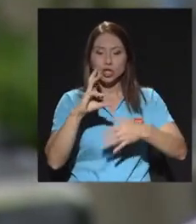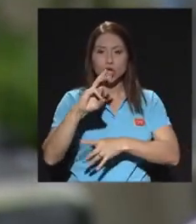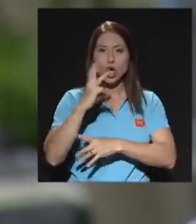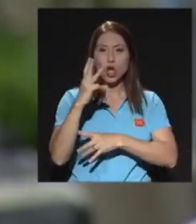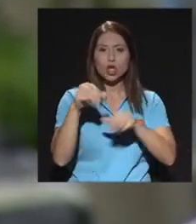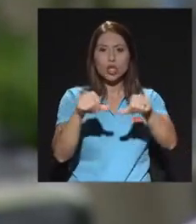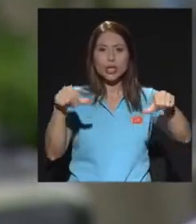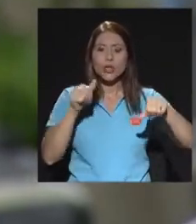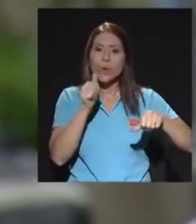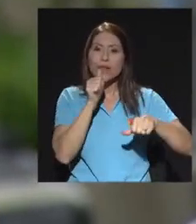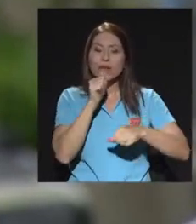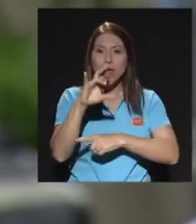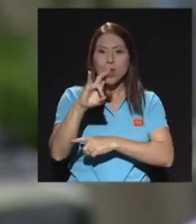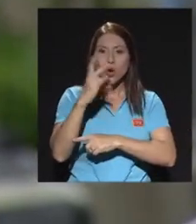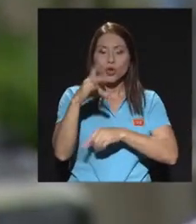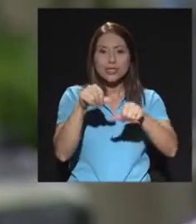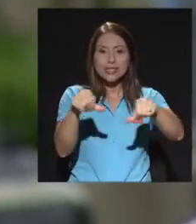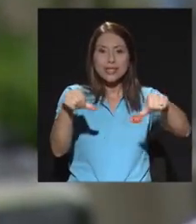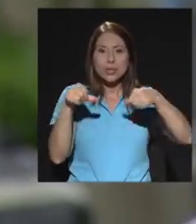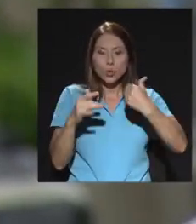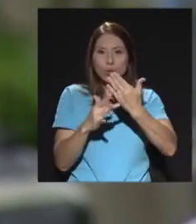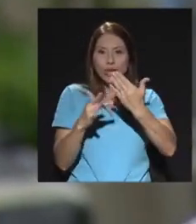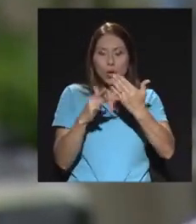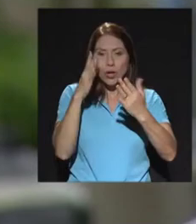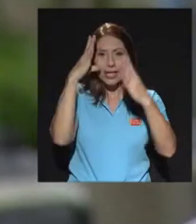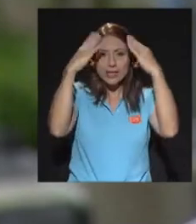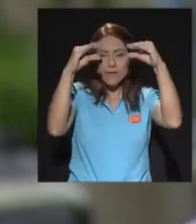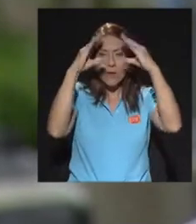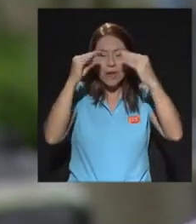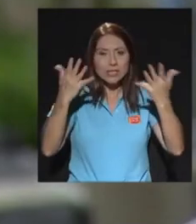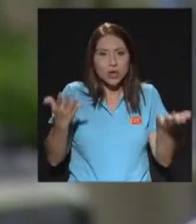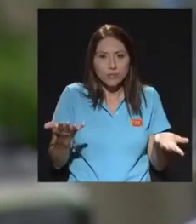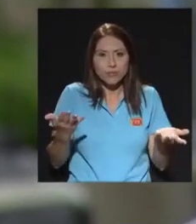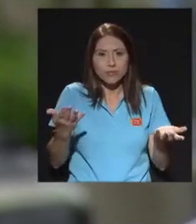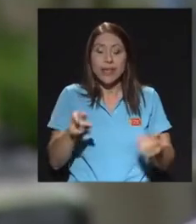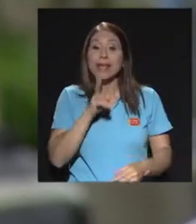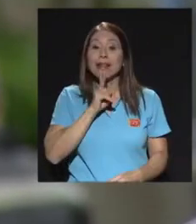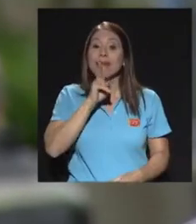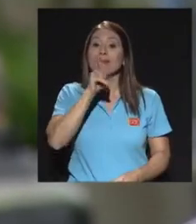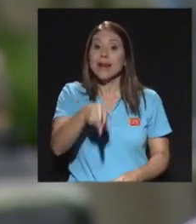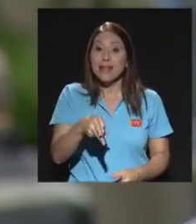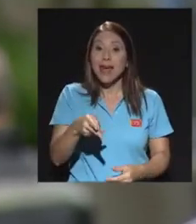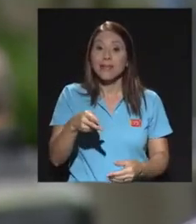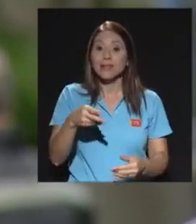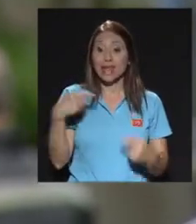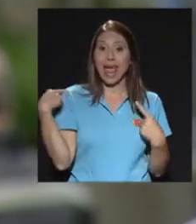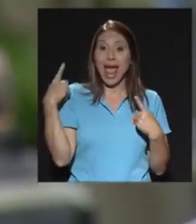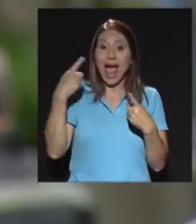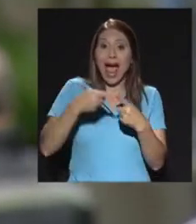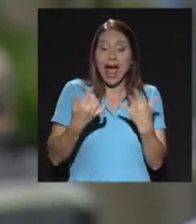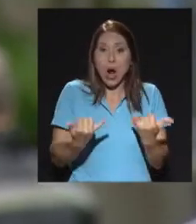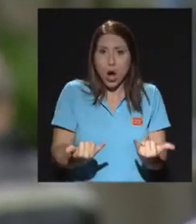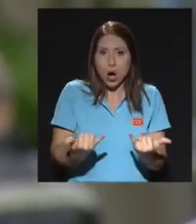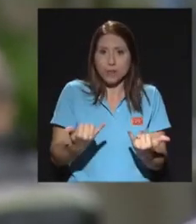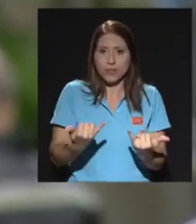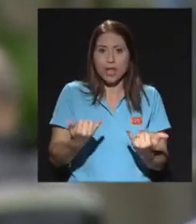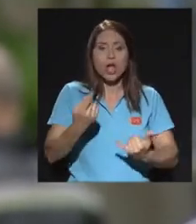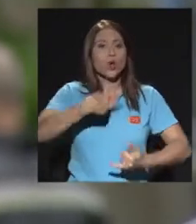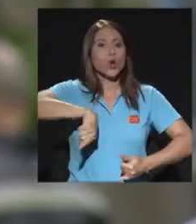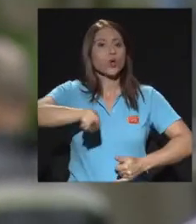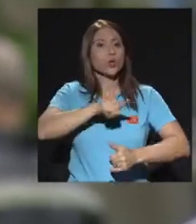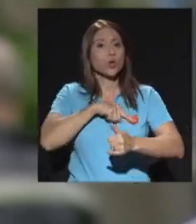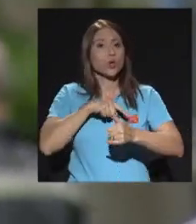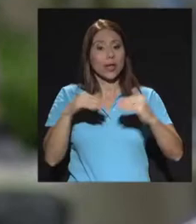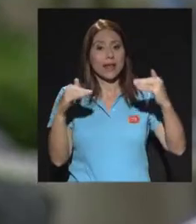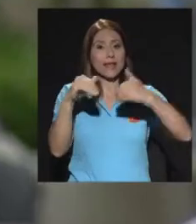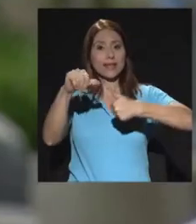sector privado, el sector de las tecnologías de información. Y la realidad es que al día de hoy somos líderes en